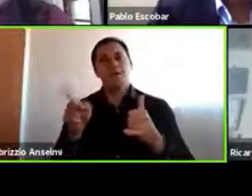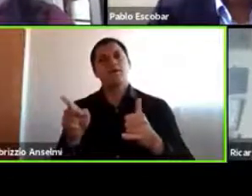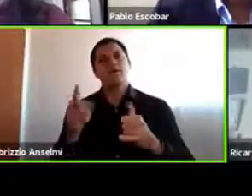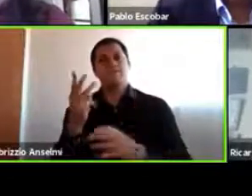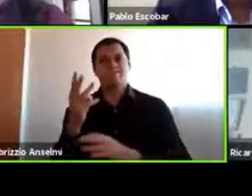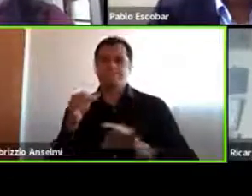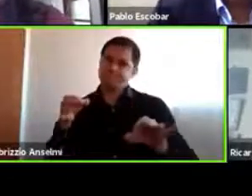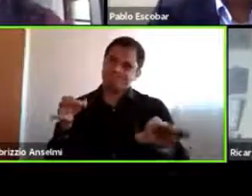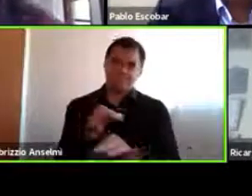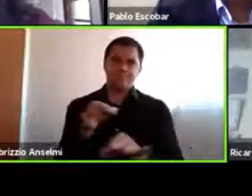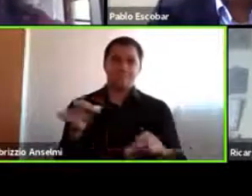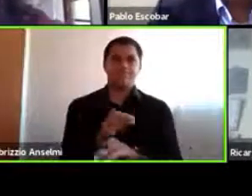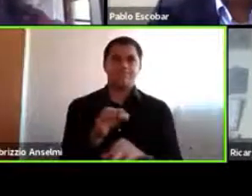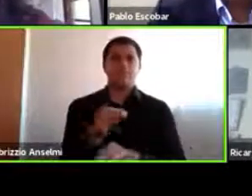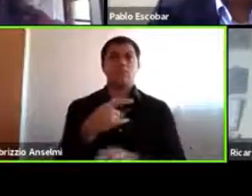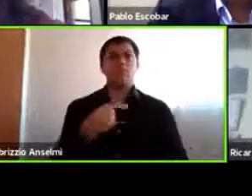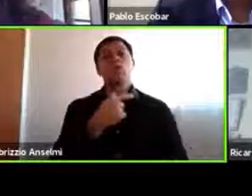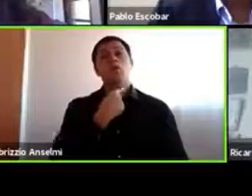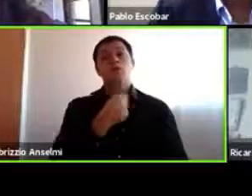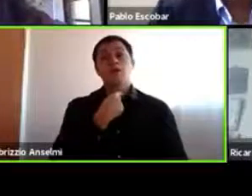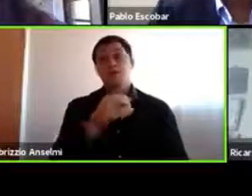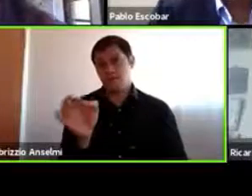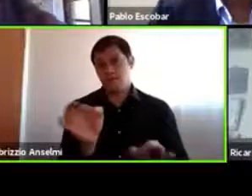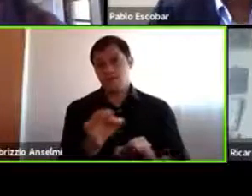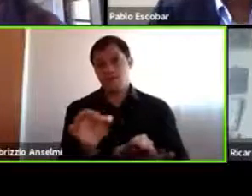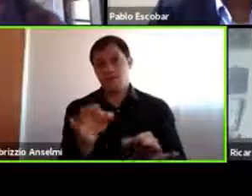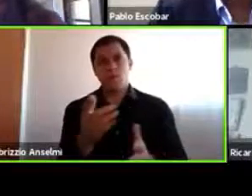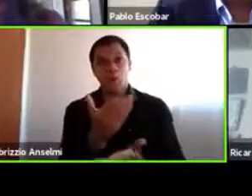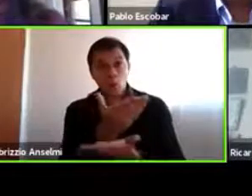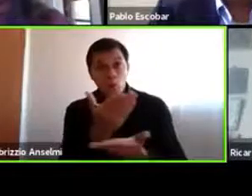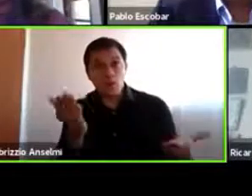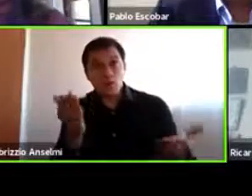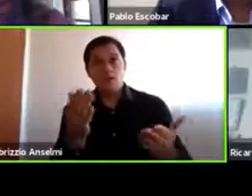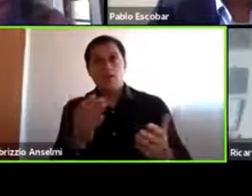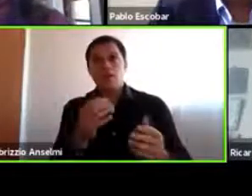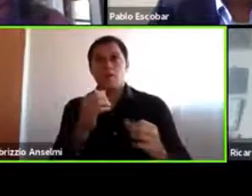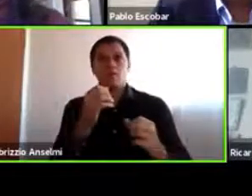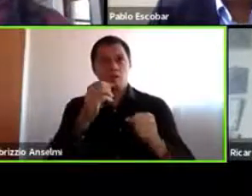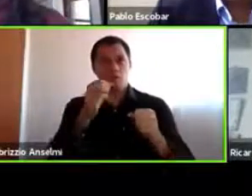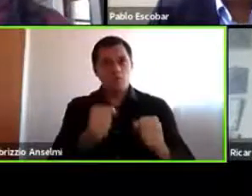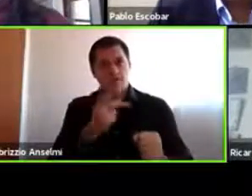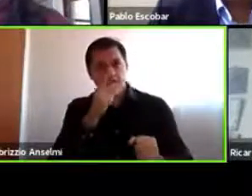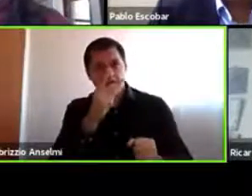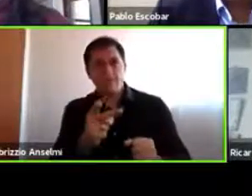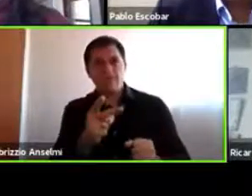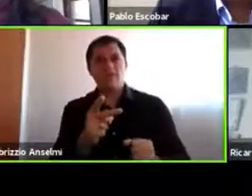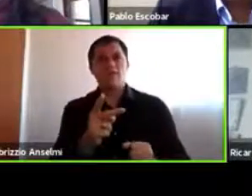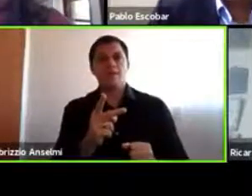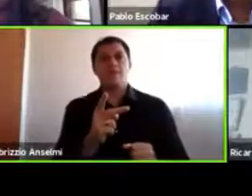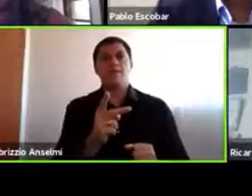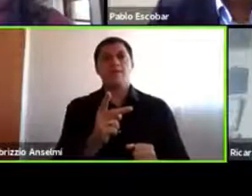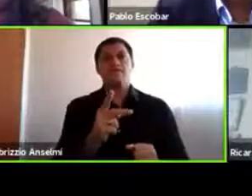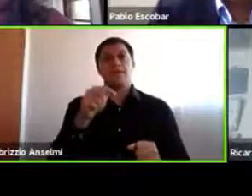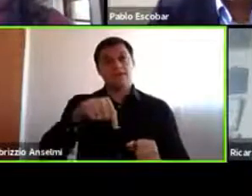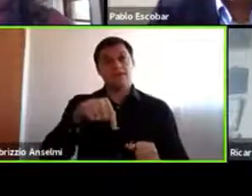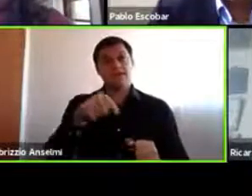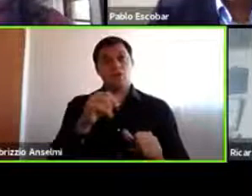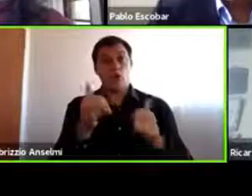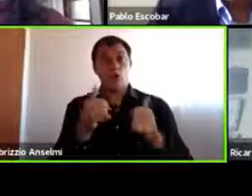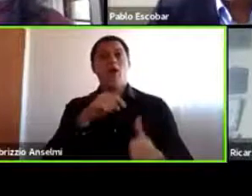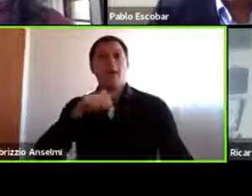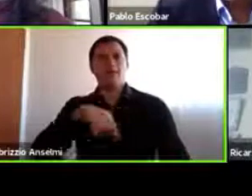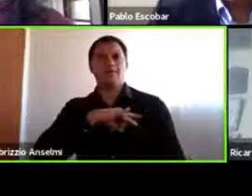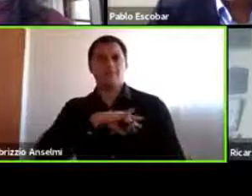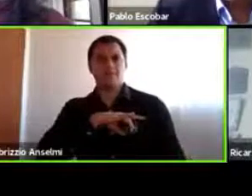la versión que están ustedes en este momento pudiendo ver. Esta versión es la versión chilena. La